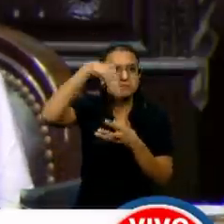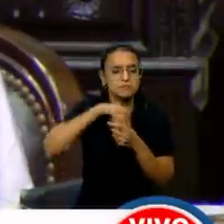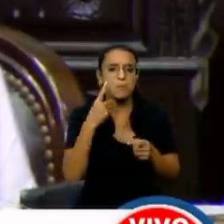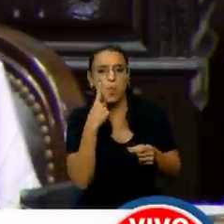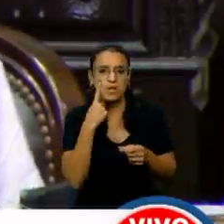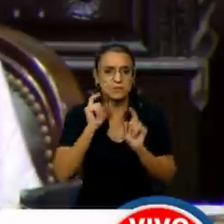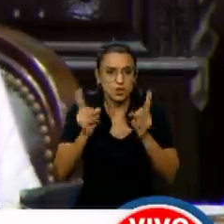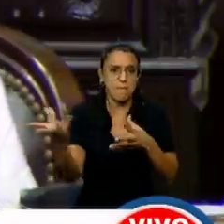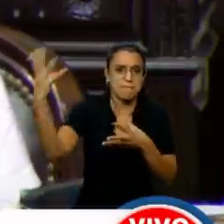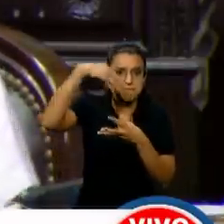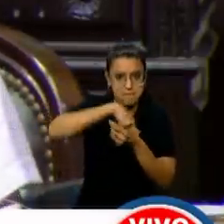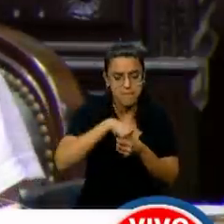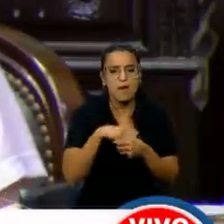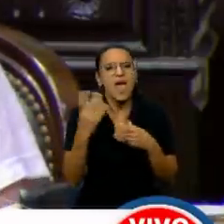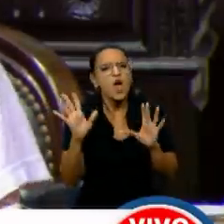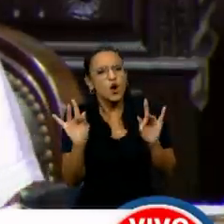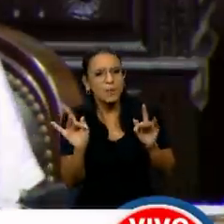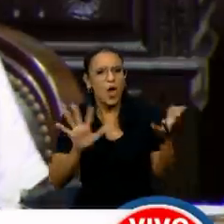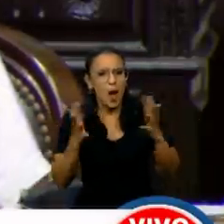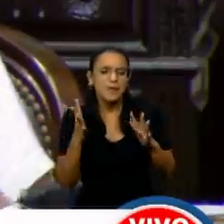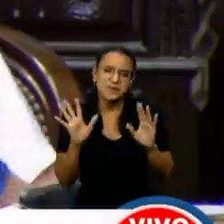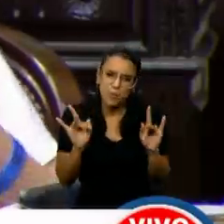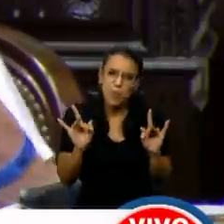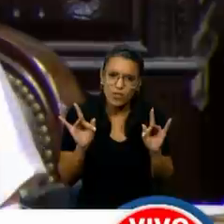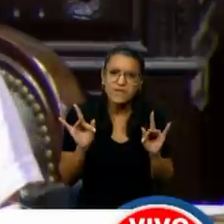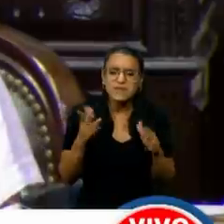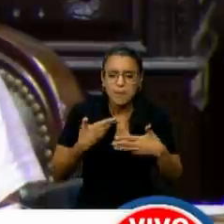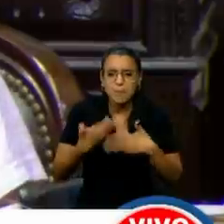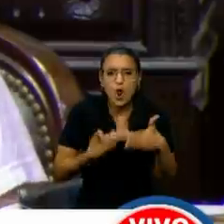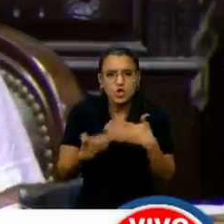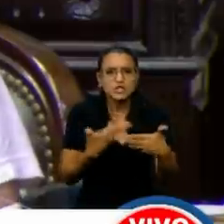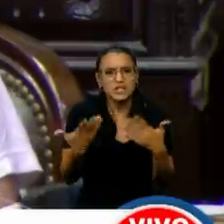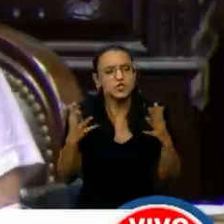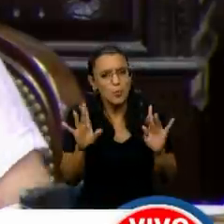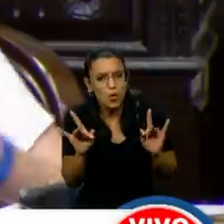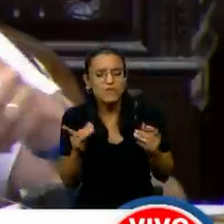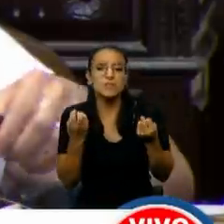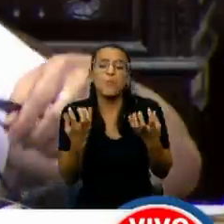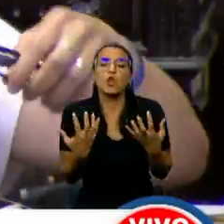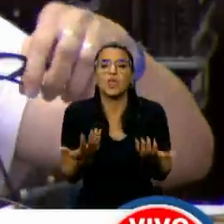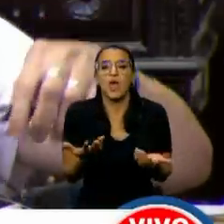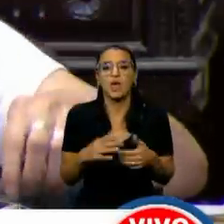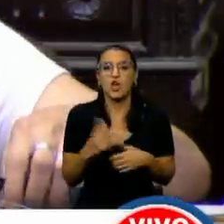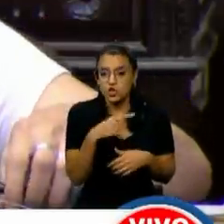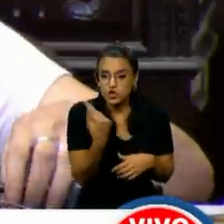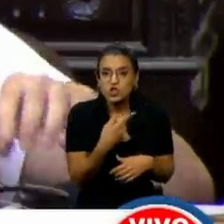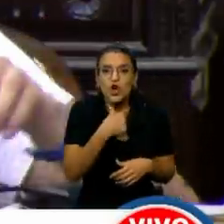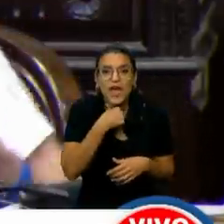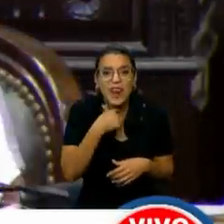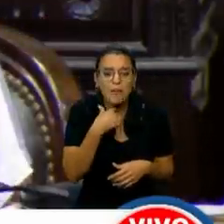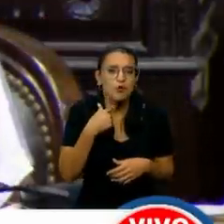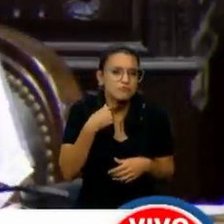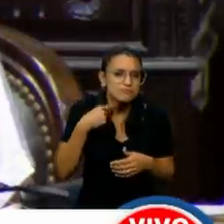municipios y es complicado a veces es costoso también este proceso de gestión justamente porque lo que estamos tratando de hacer